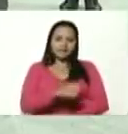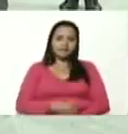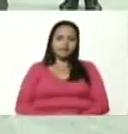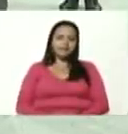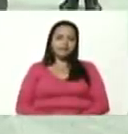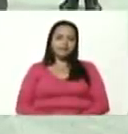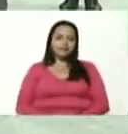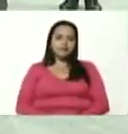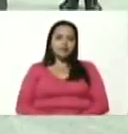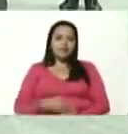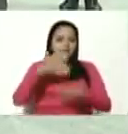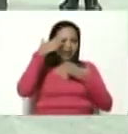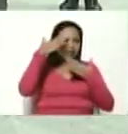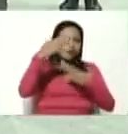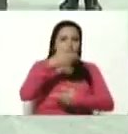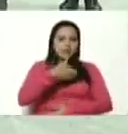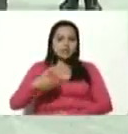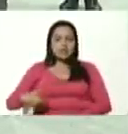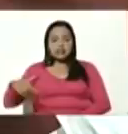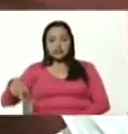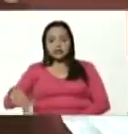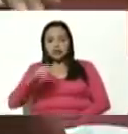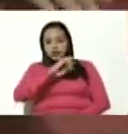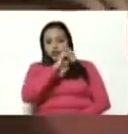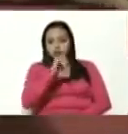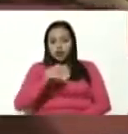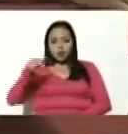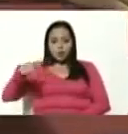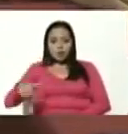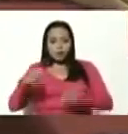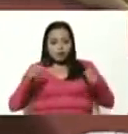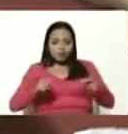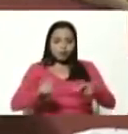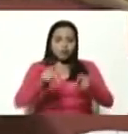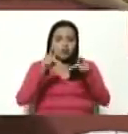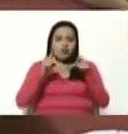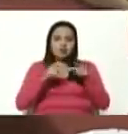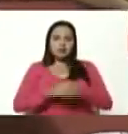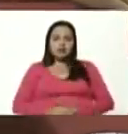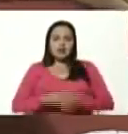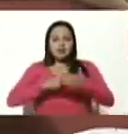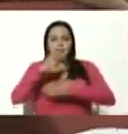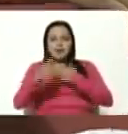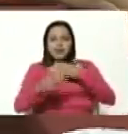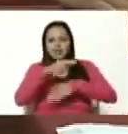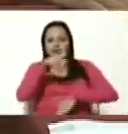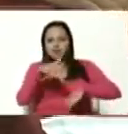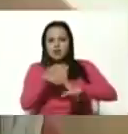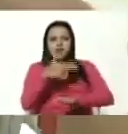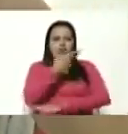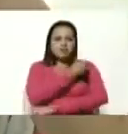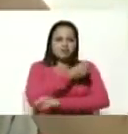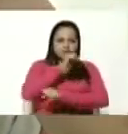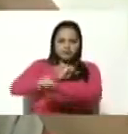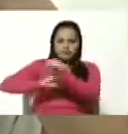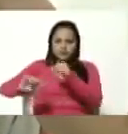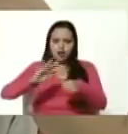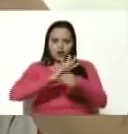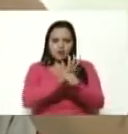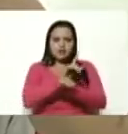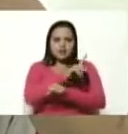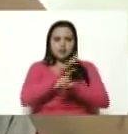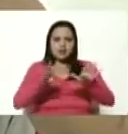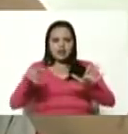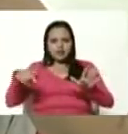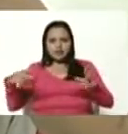presidente. Una vez más desde el estado Zulia, hoy en esta oportunidad con el Plan Nacional de Vacunación contra el COVID-19. Nos encontramos, como